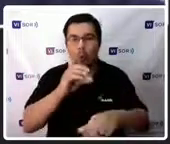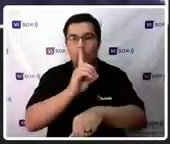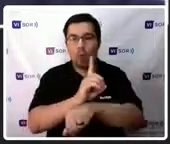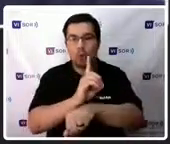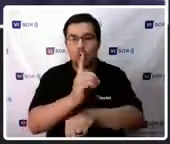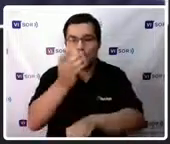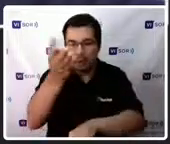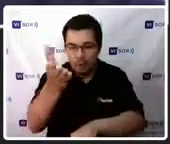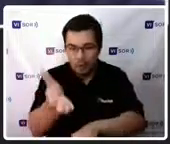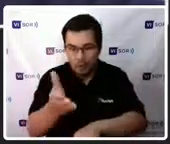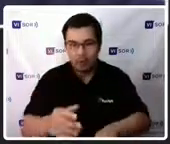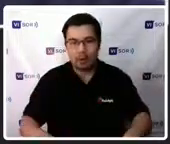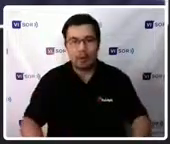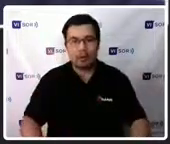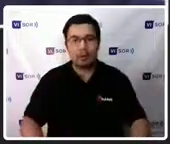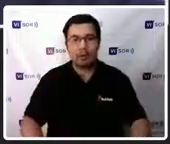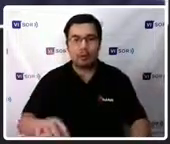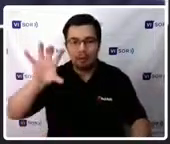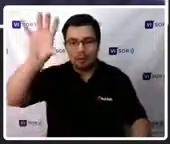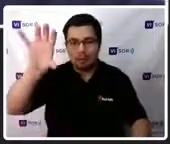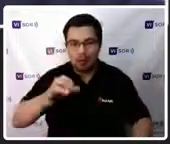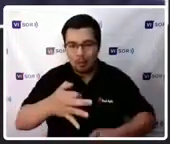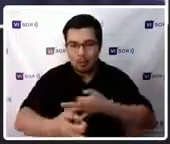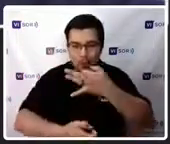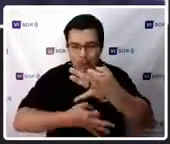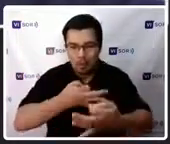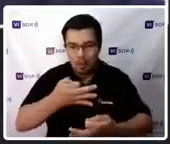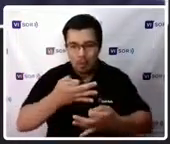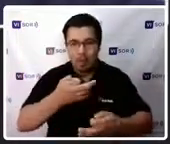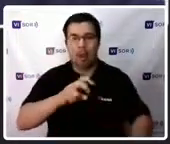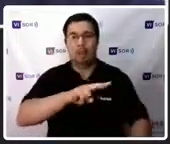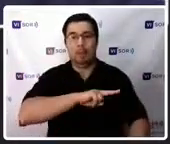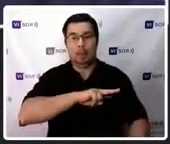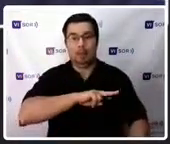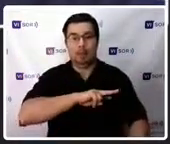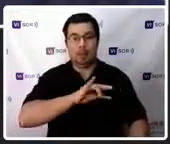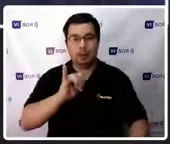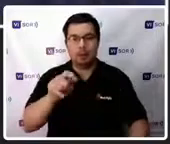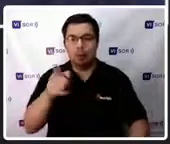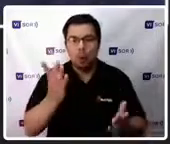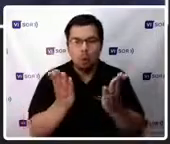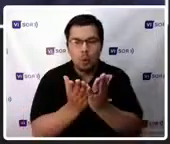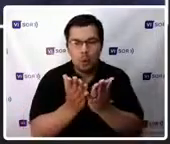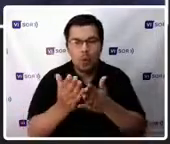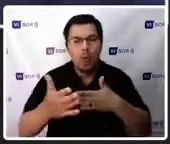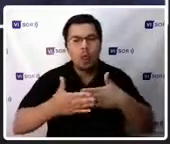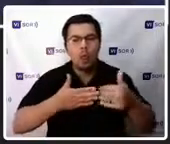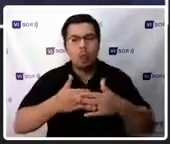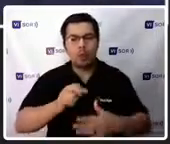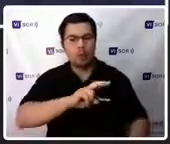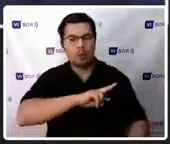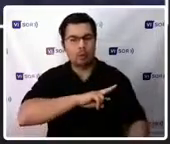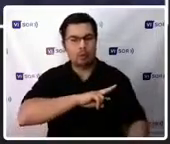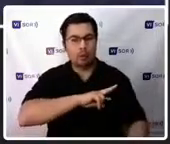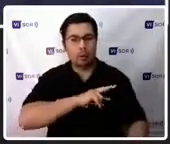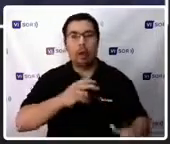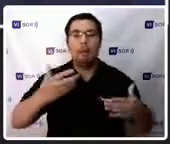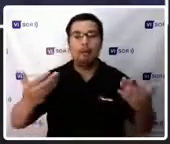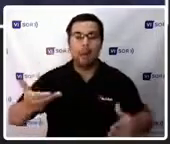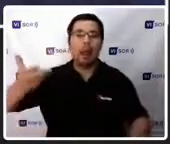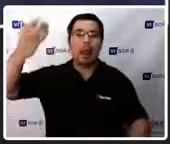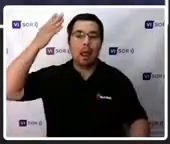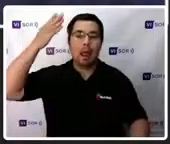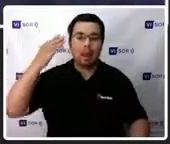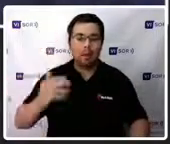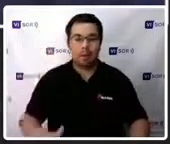dictas ahí en, ¿no es cierto?, en la sede de Valparaíso. ¿Tú estudiaste en Valparaíso, Fernando? ¿Dónde estudiaste? Mira, en ese tiempo la escuela de turismo estaba en